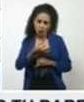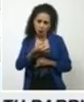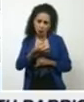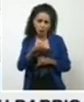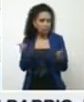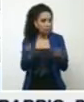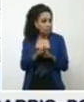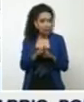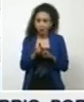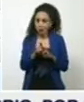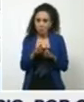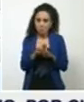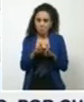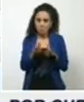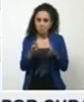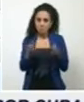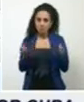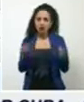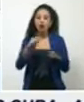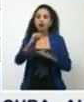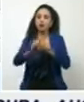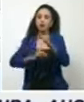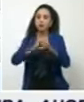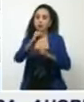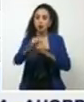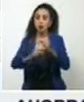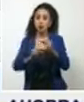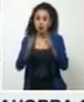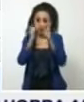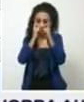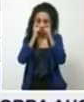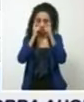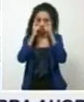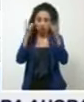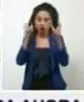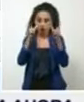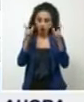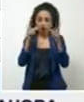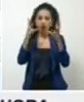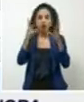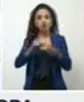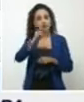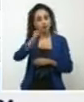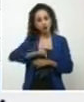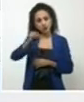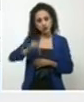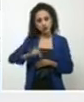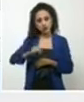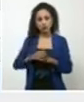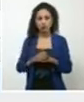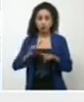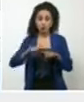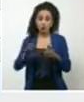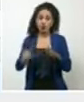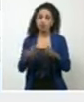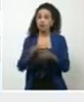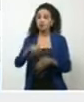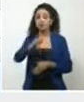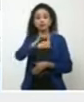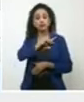escampa, realmente son cifras muy alarmantes. Como es alarmante que en el día de ayer